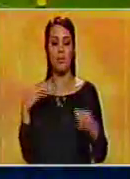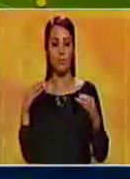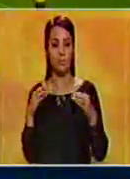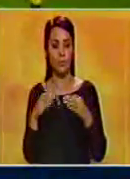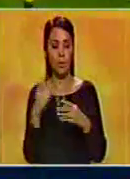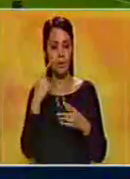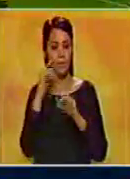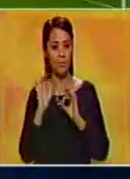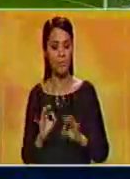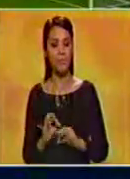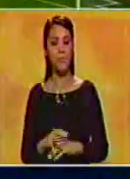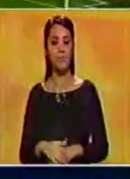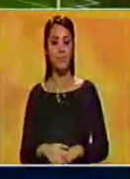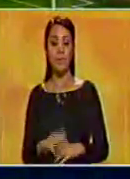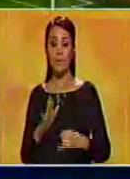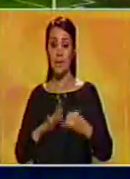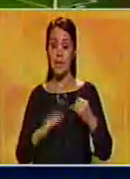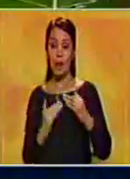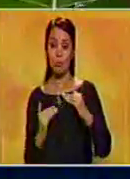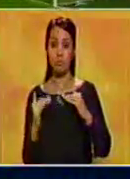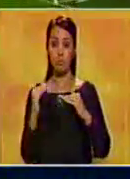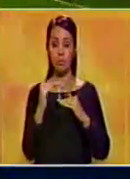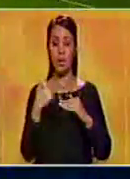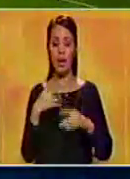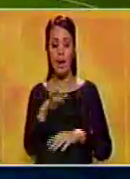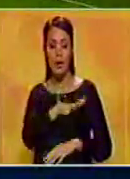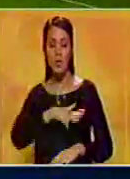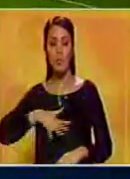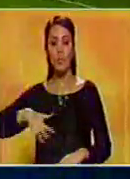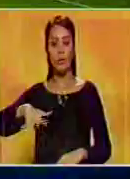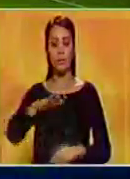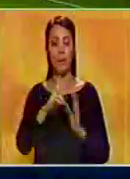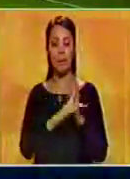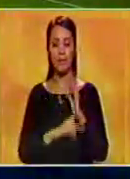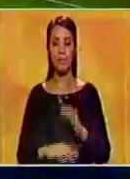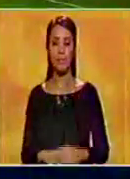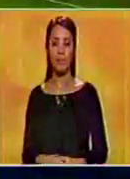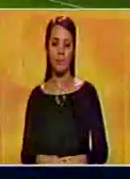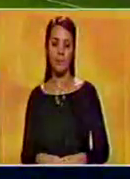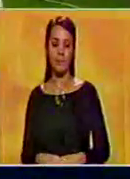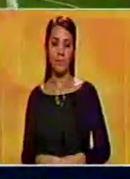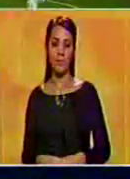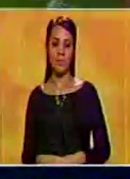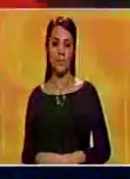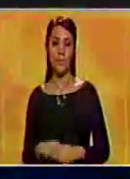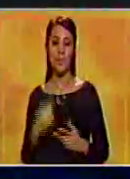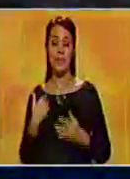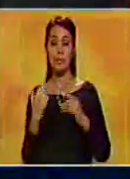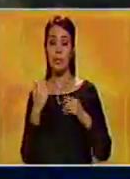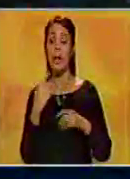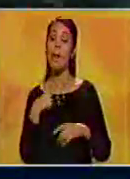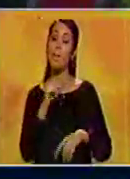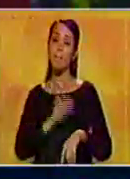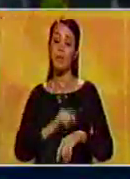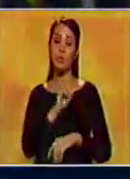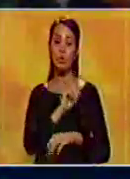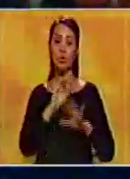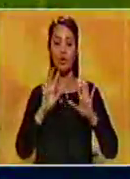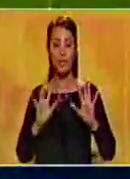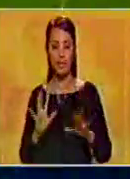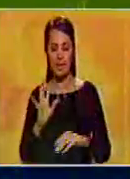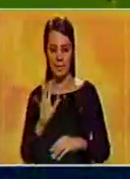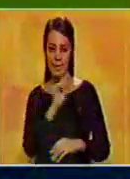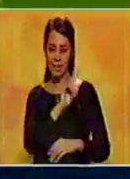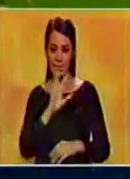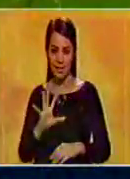ida de los 16avos de final del torneo disputado en el Parken Stadion. El equipo danés se adelantó en el marcador al minuto 15 con un gol de Víctor